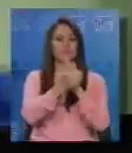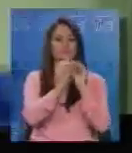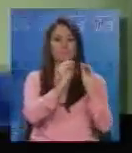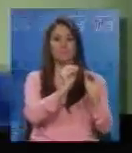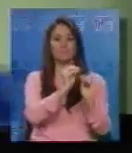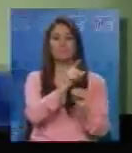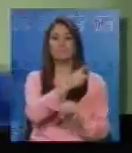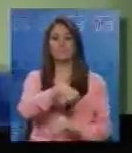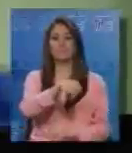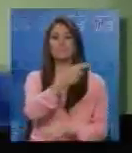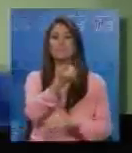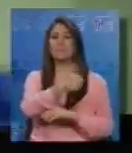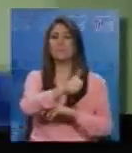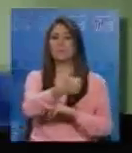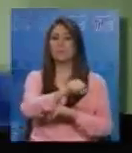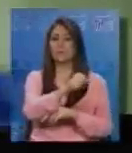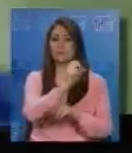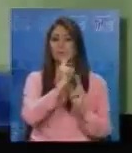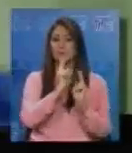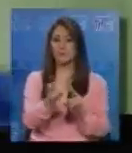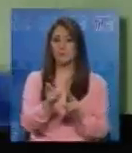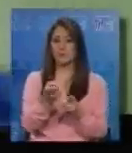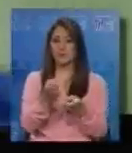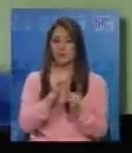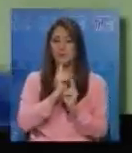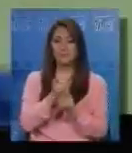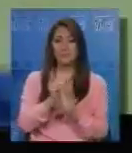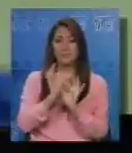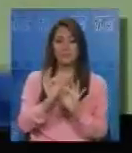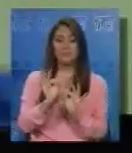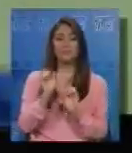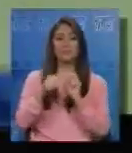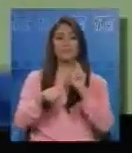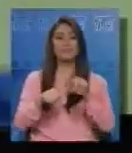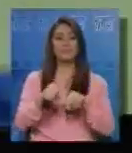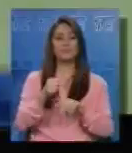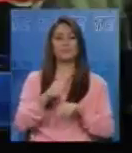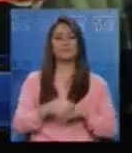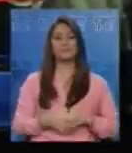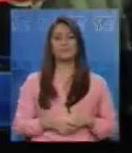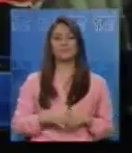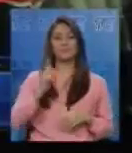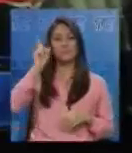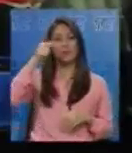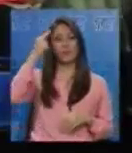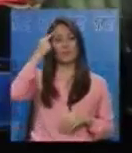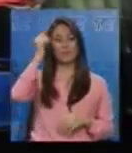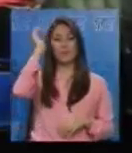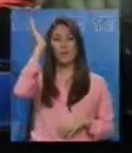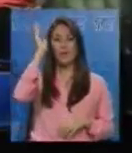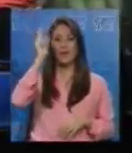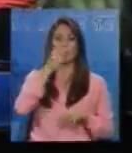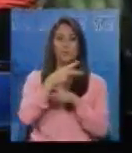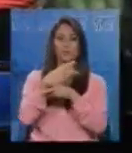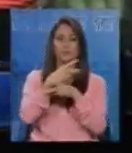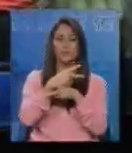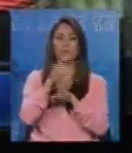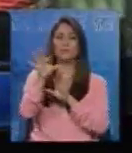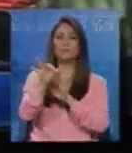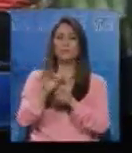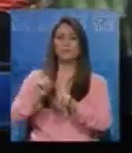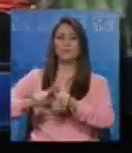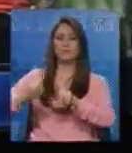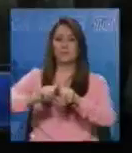de respuesta para poder tomar las decisiones correctas por parte de la ciudad. El gobernador, alcaldes, concejales y representantes